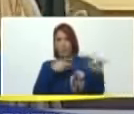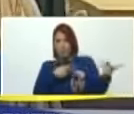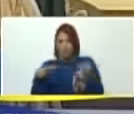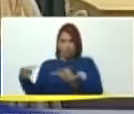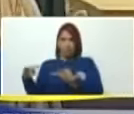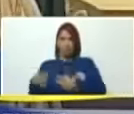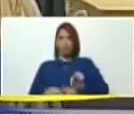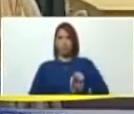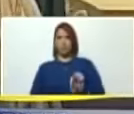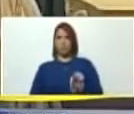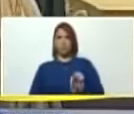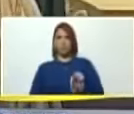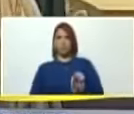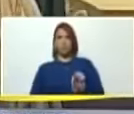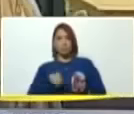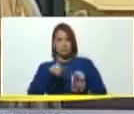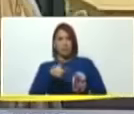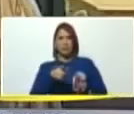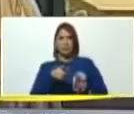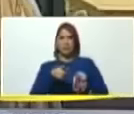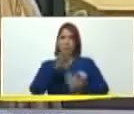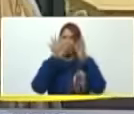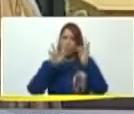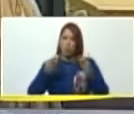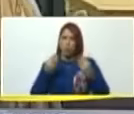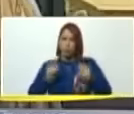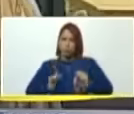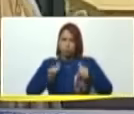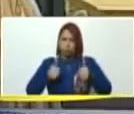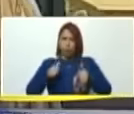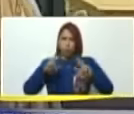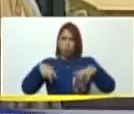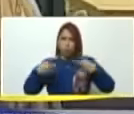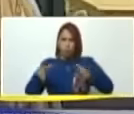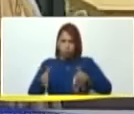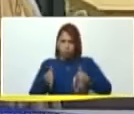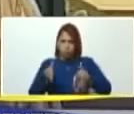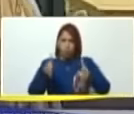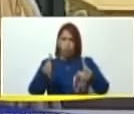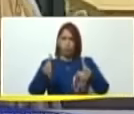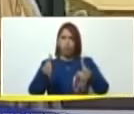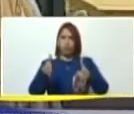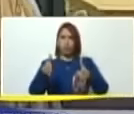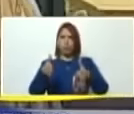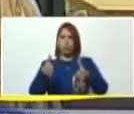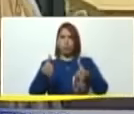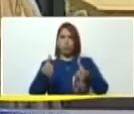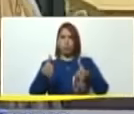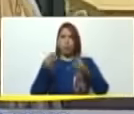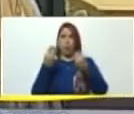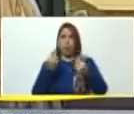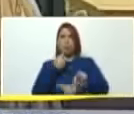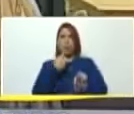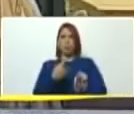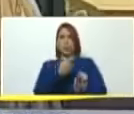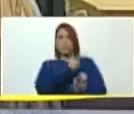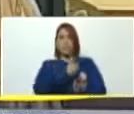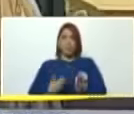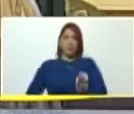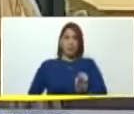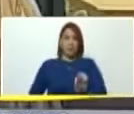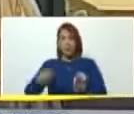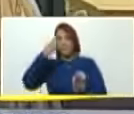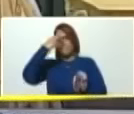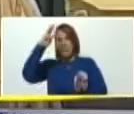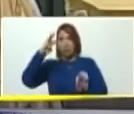Y será una forma de iniciar un nuevo camino, como planteaba hoy el presidente López Obrador,